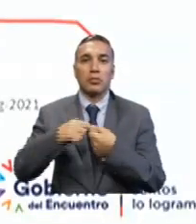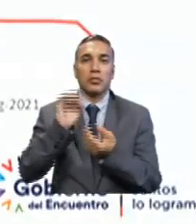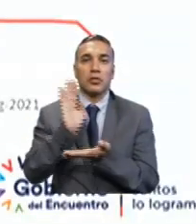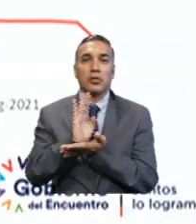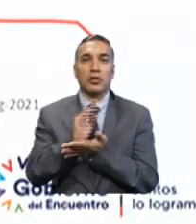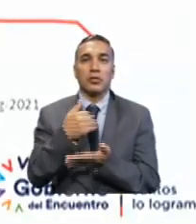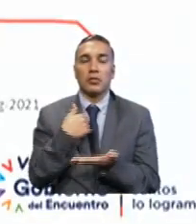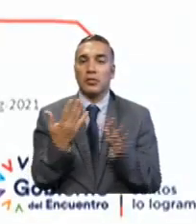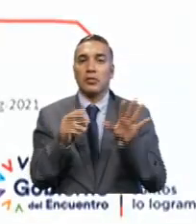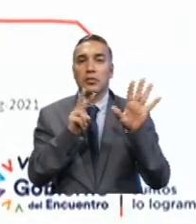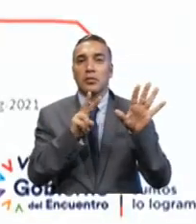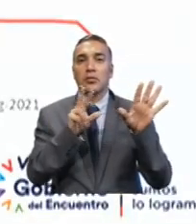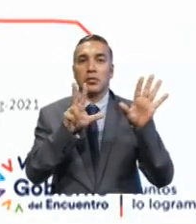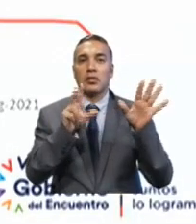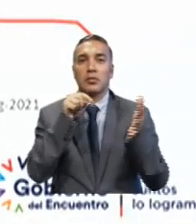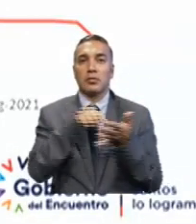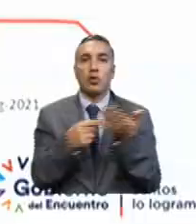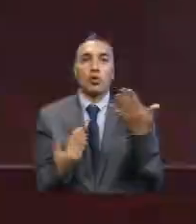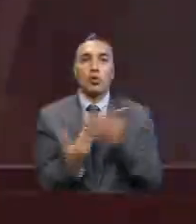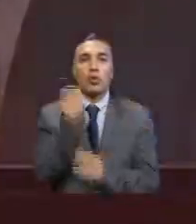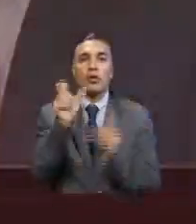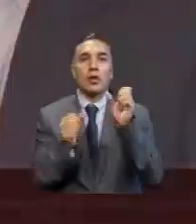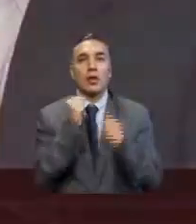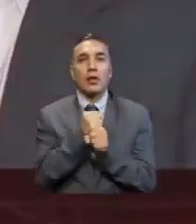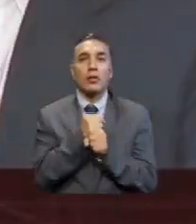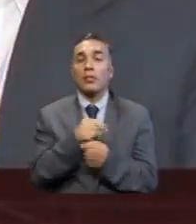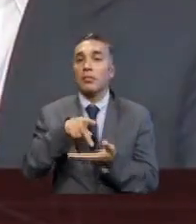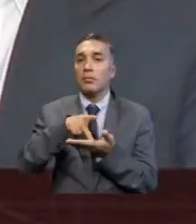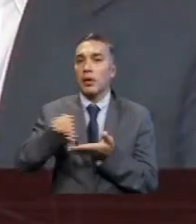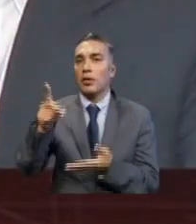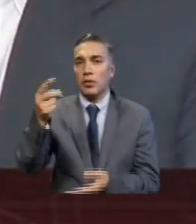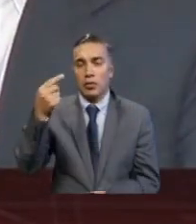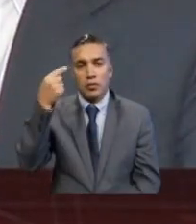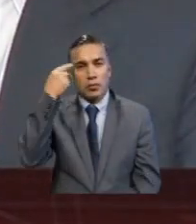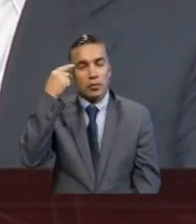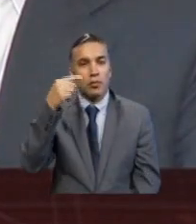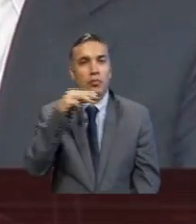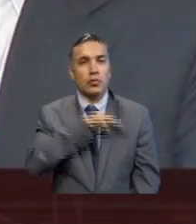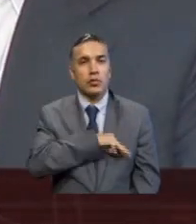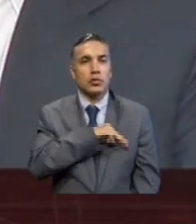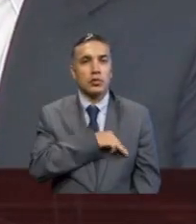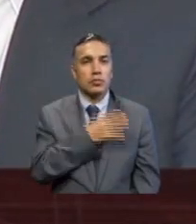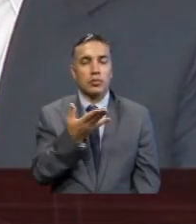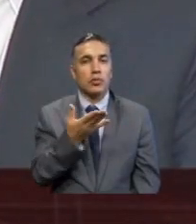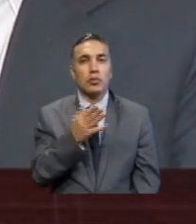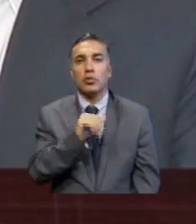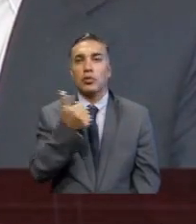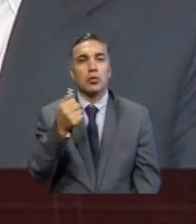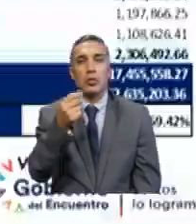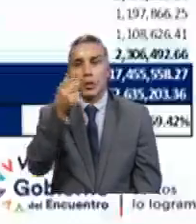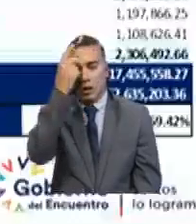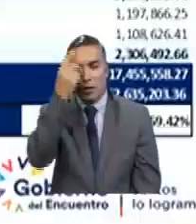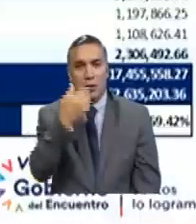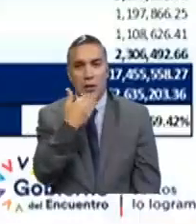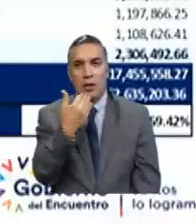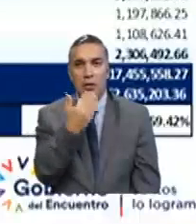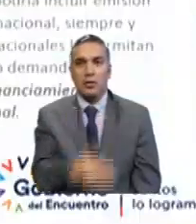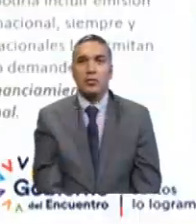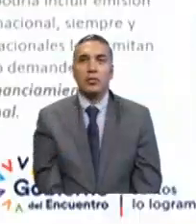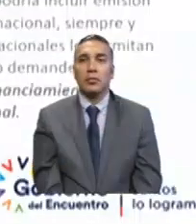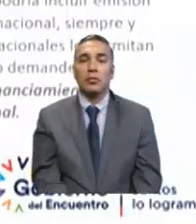tenemos cerca de 78 mil nuevas personas. Pago a los gobiernos autónomos descentralizados y otras obligaciones. A los